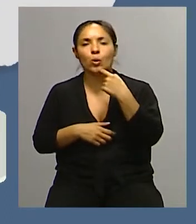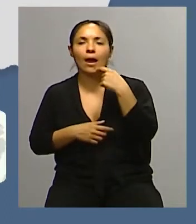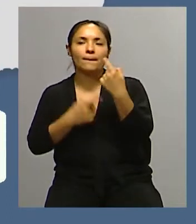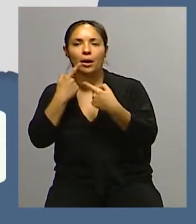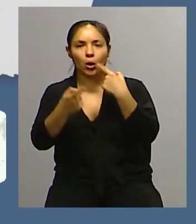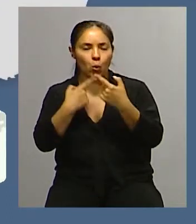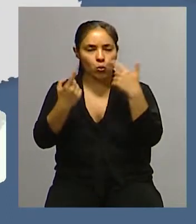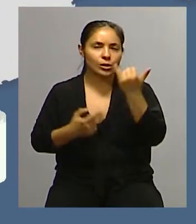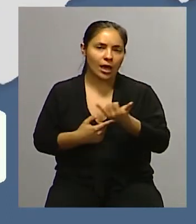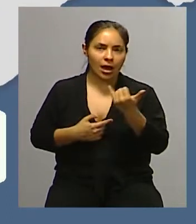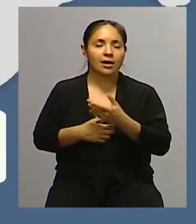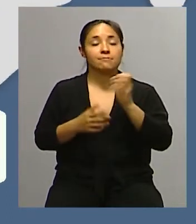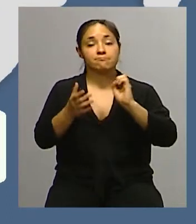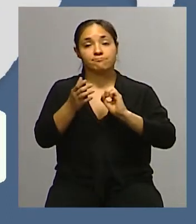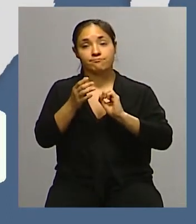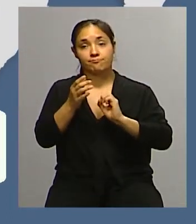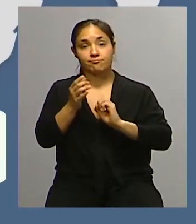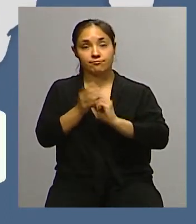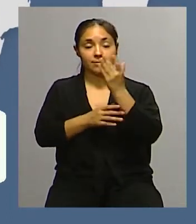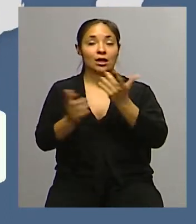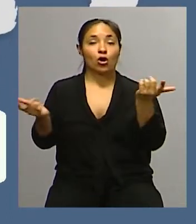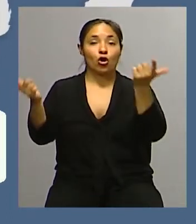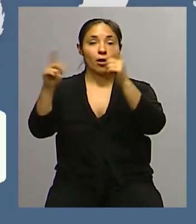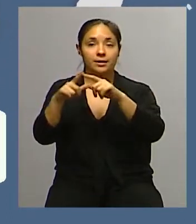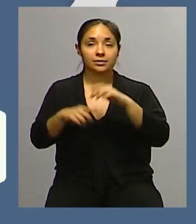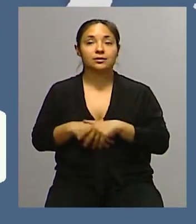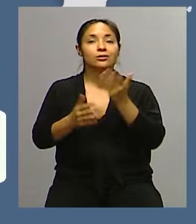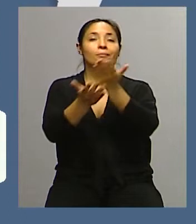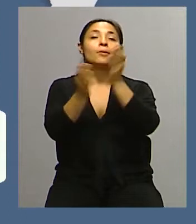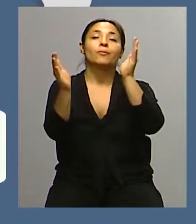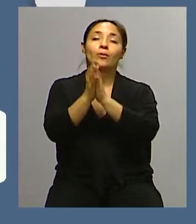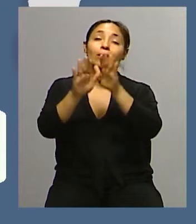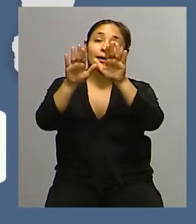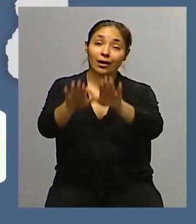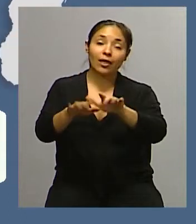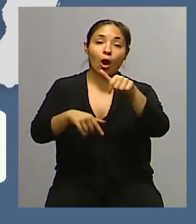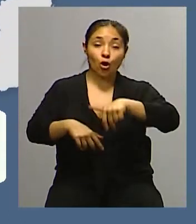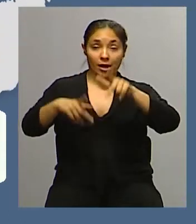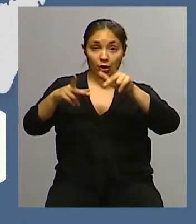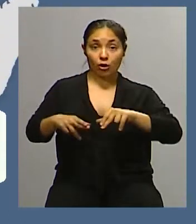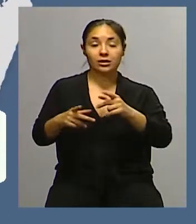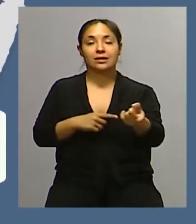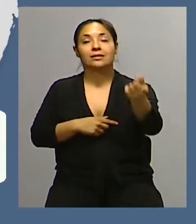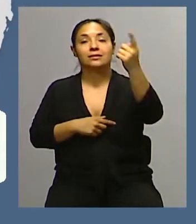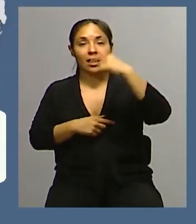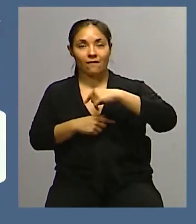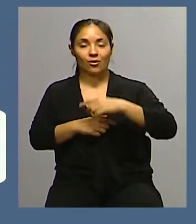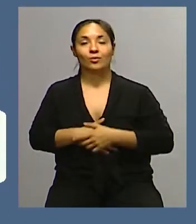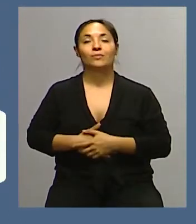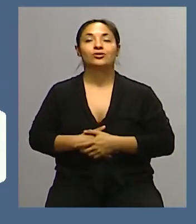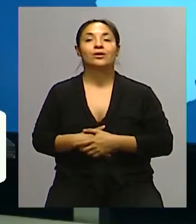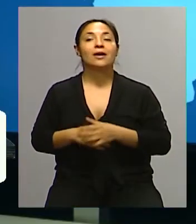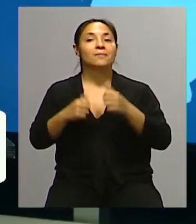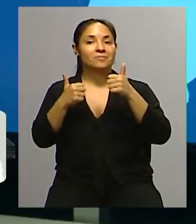puede surgir a partir de esta COP27. Así que yo te pido que te quedes ahí, nosotros nos vamos a un corte y enseguida Perfecto. regresamos.